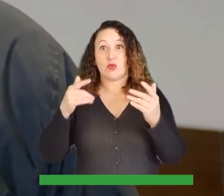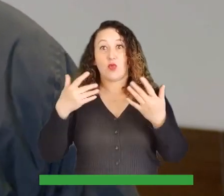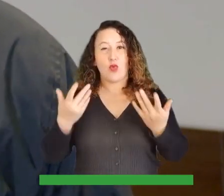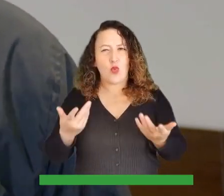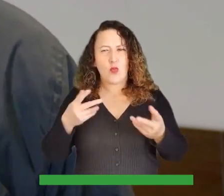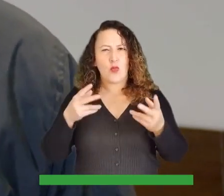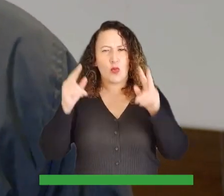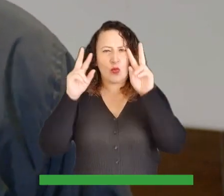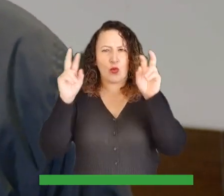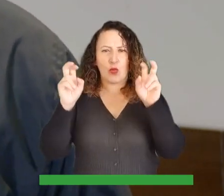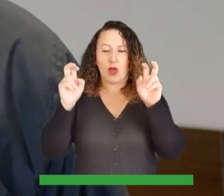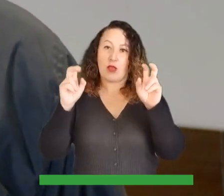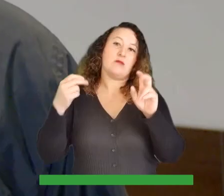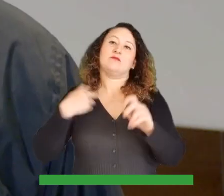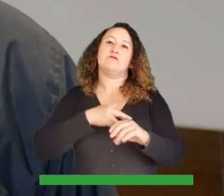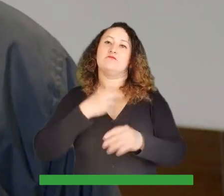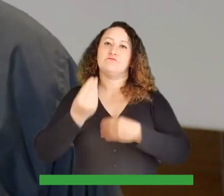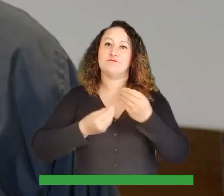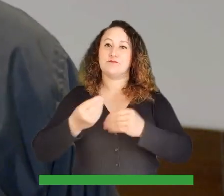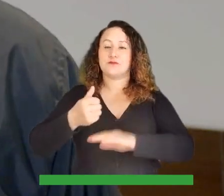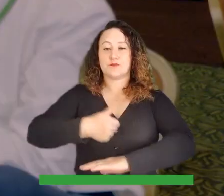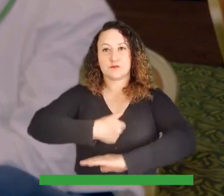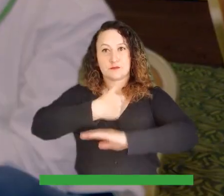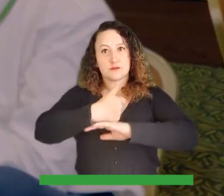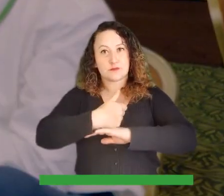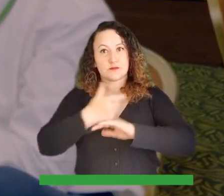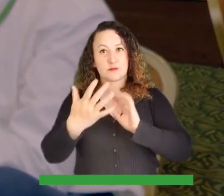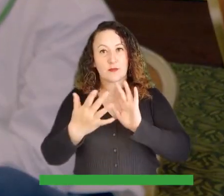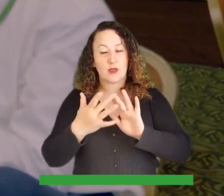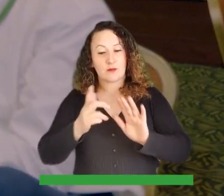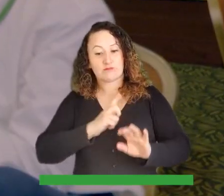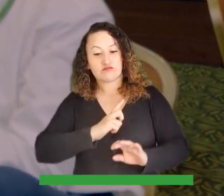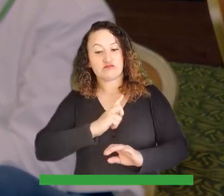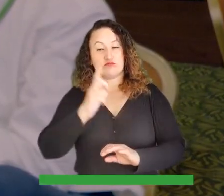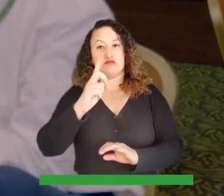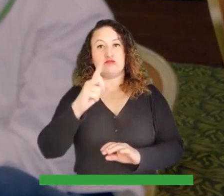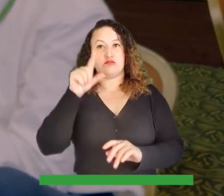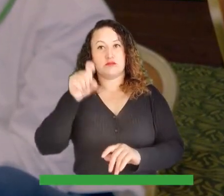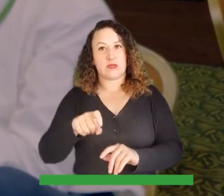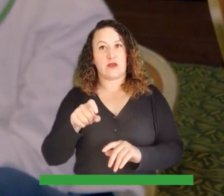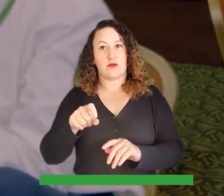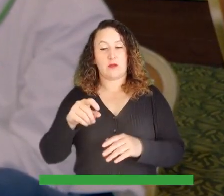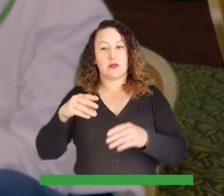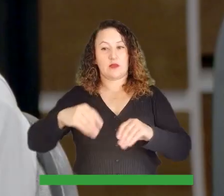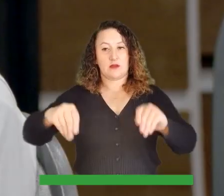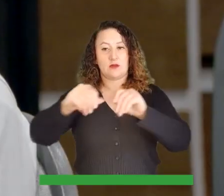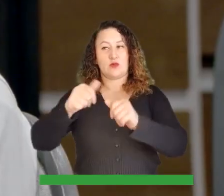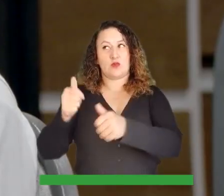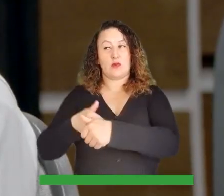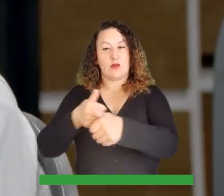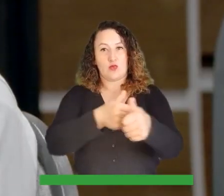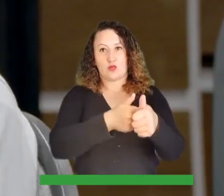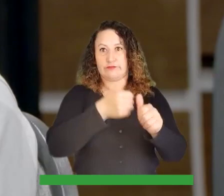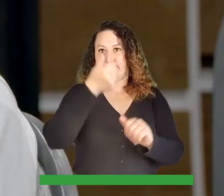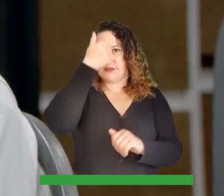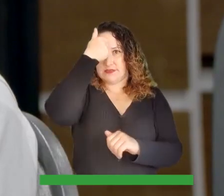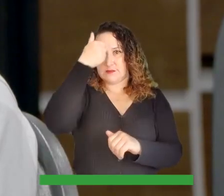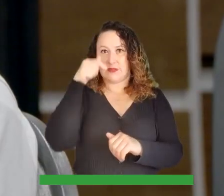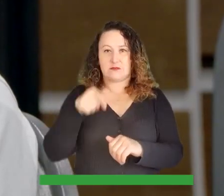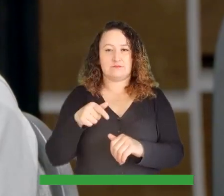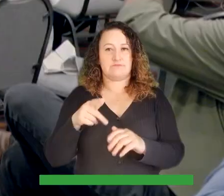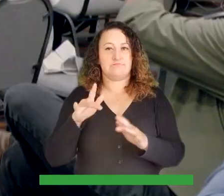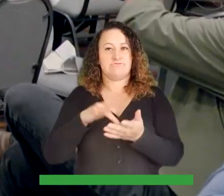pautas sobre lo que tenemos que realizar nosotros como gerentes en relación al liderazgo que debe llegar en cada territorio. Entonces, por eso es tan fundamental